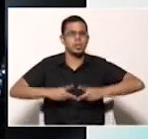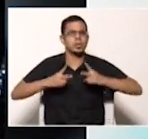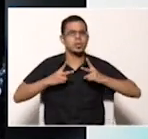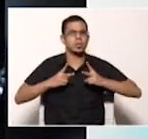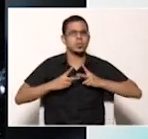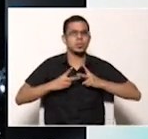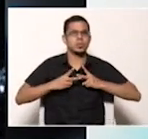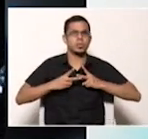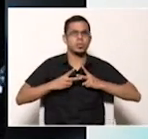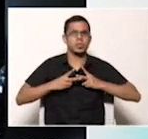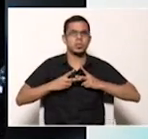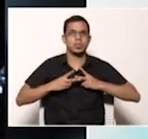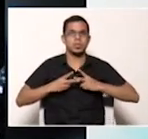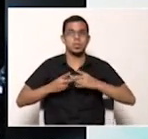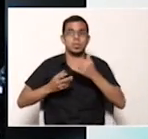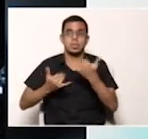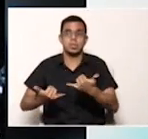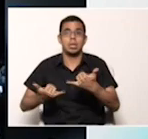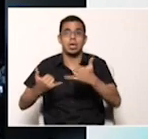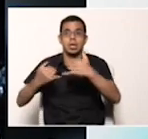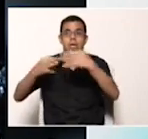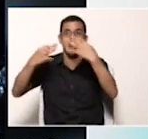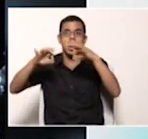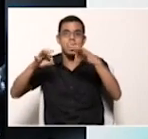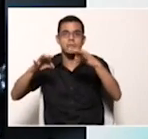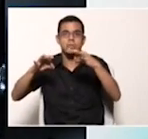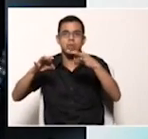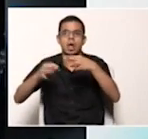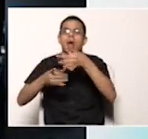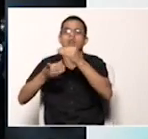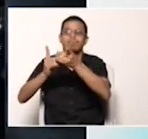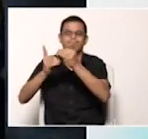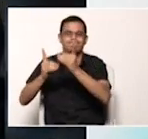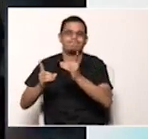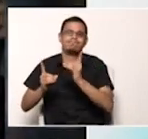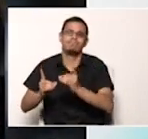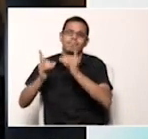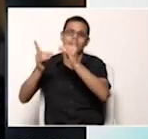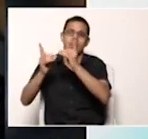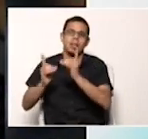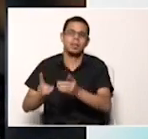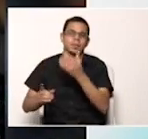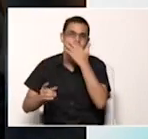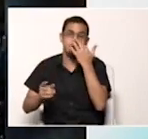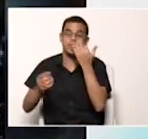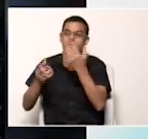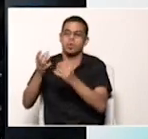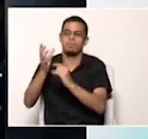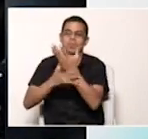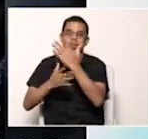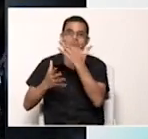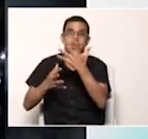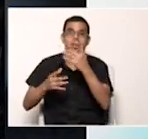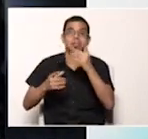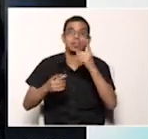los libros y el papel depende de la existencia de los árboles. Es muy importante sembrar árboles. Yo siembro el mío